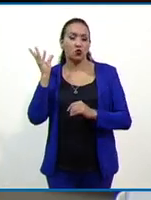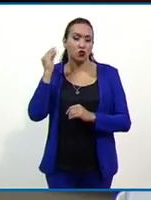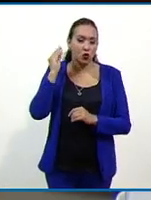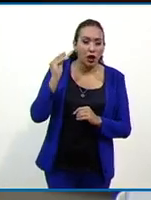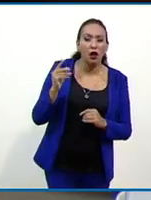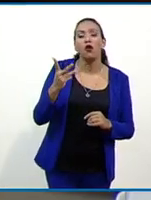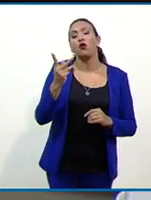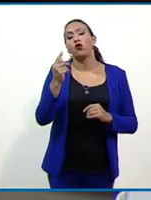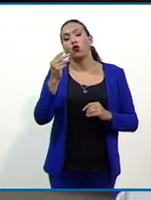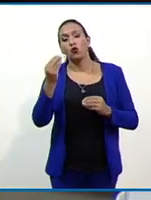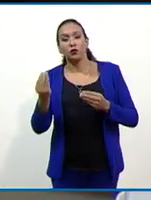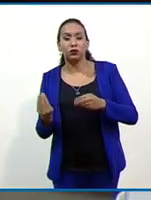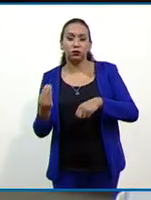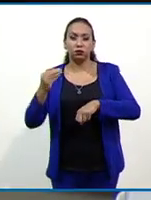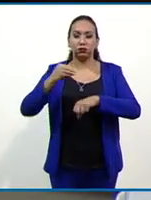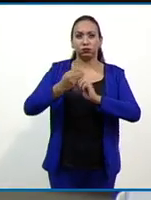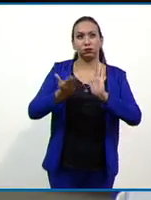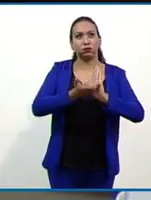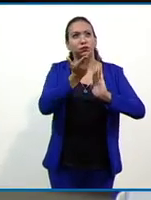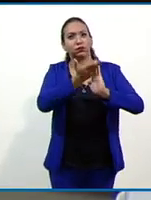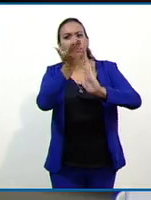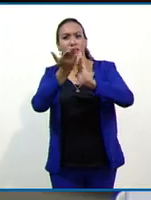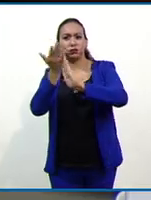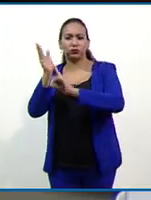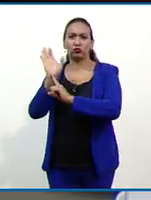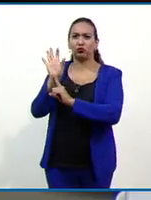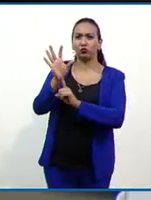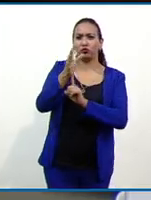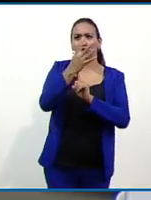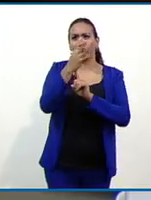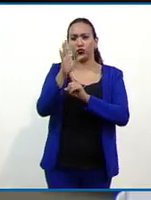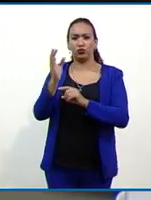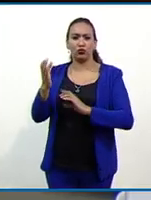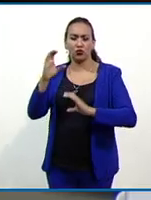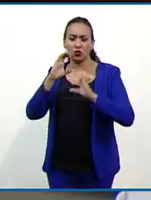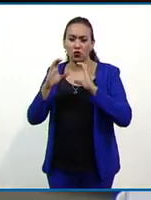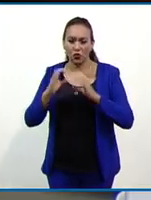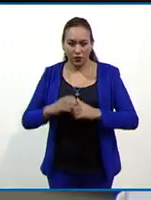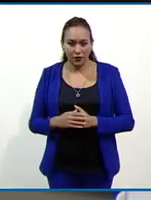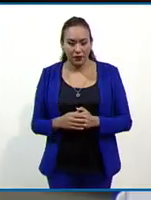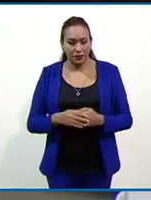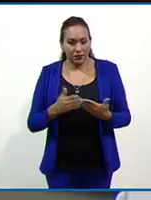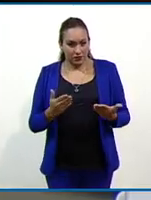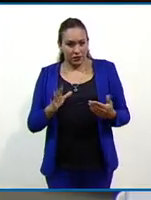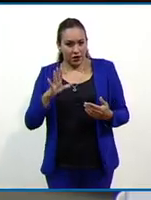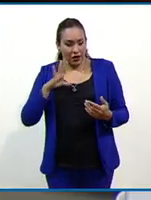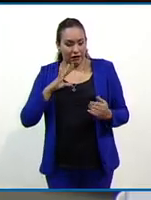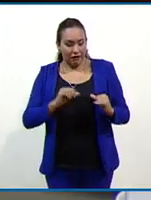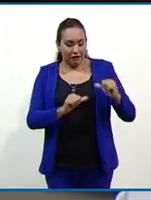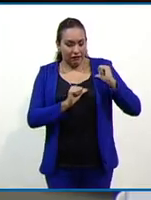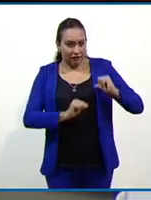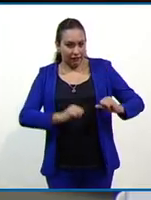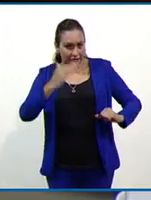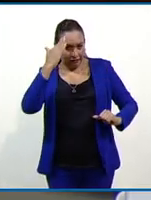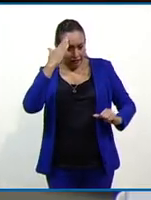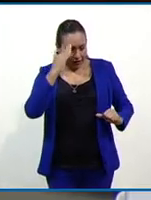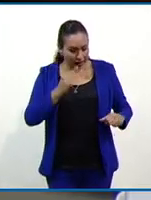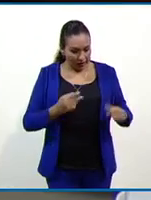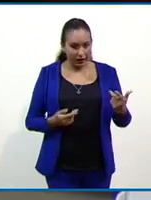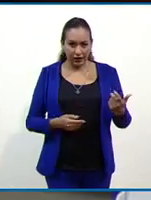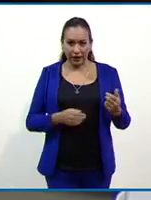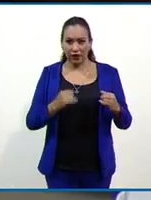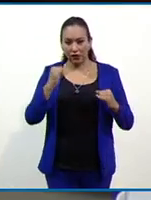instalación de la respectiva infraestructura, implica que el Congreso local está invadiendo la competencia del Congreso Federal y